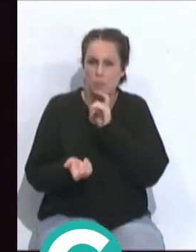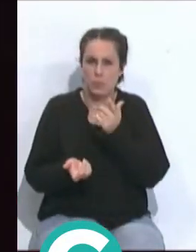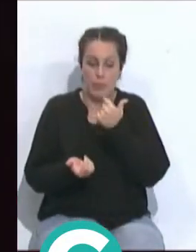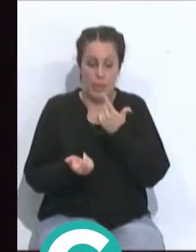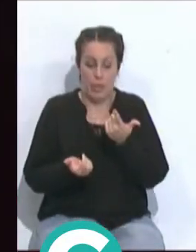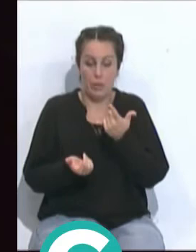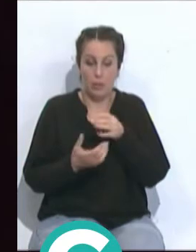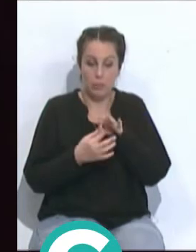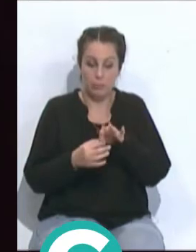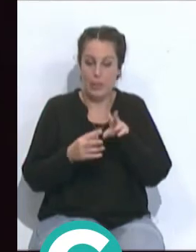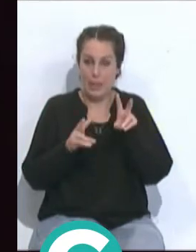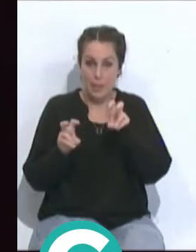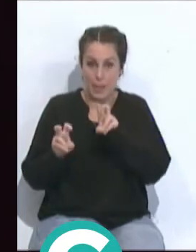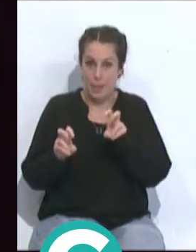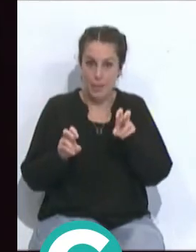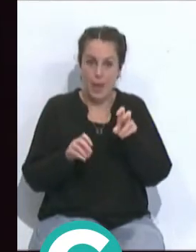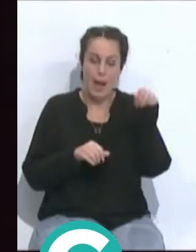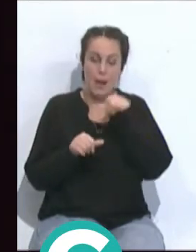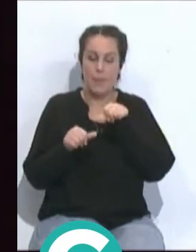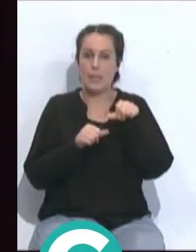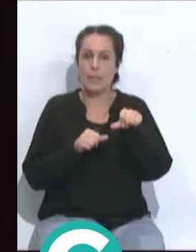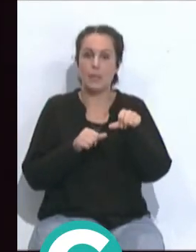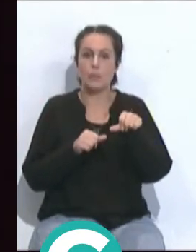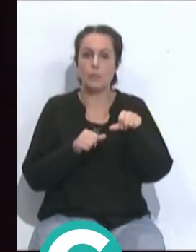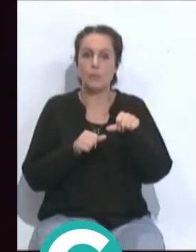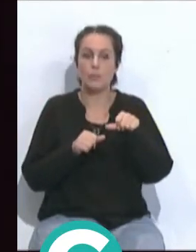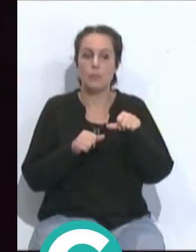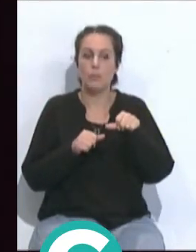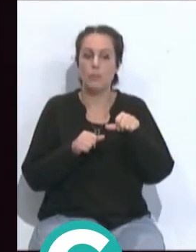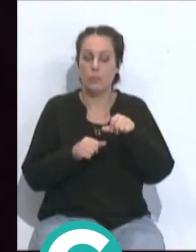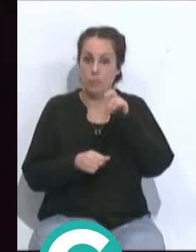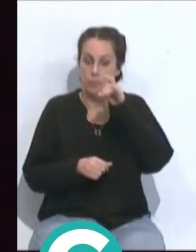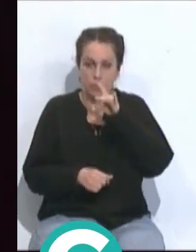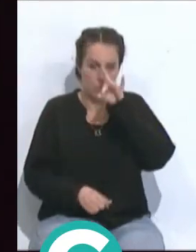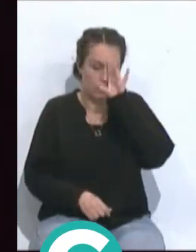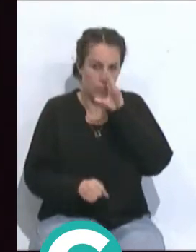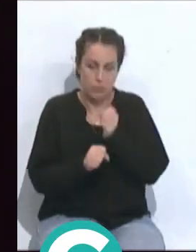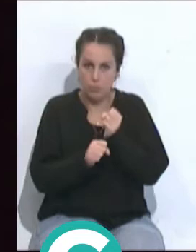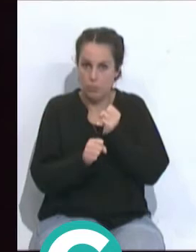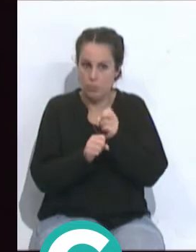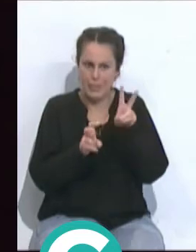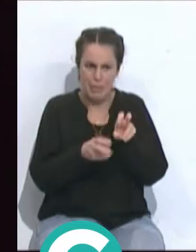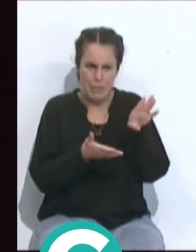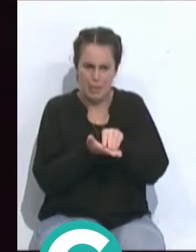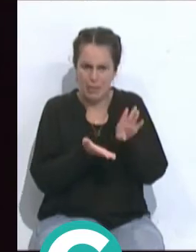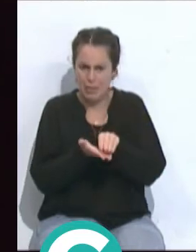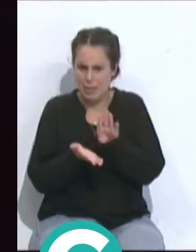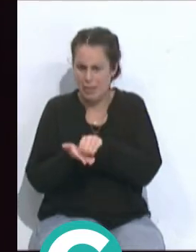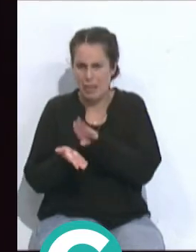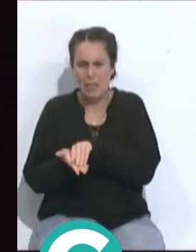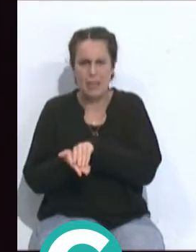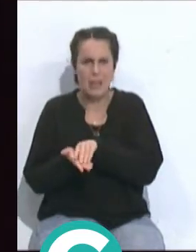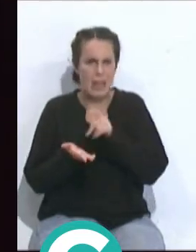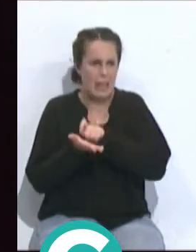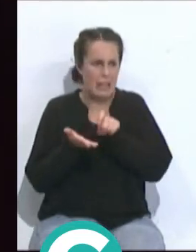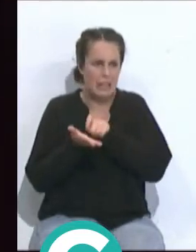en torno a esas temáticas y a partir de ahí, bueno, increíble la labor que has tenido que hacer de recopilación de